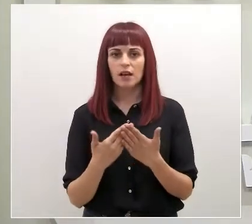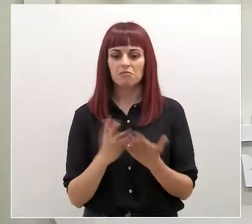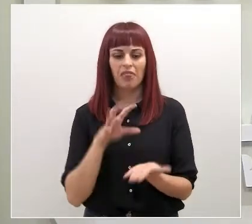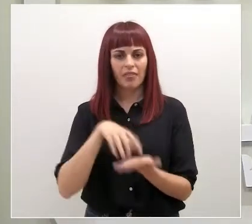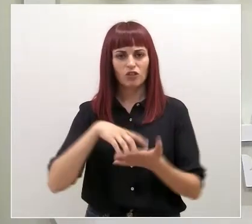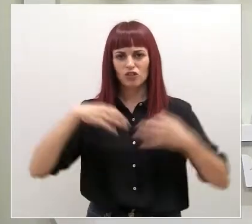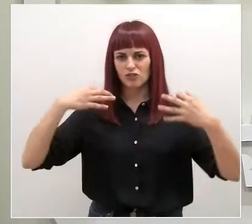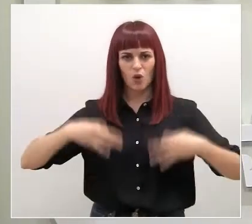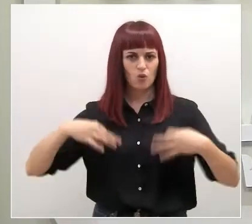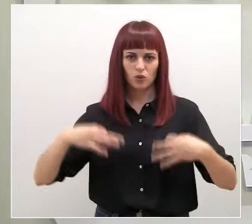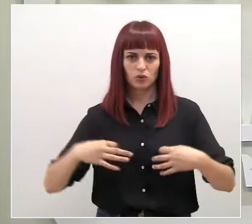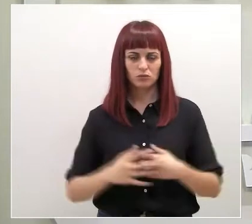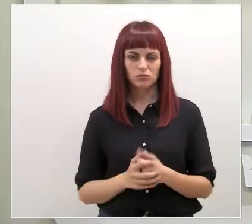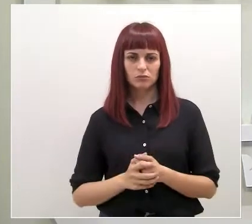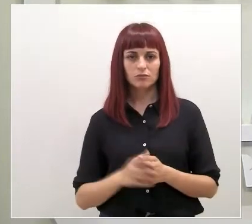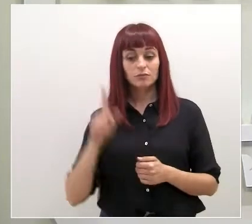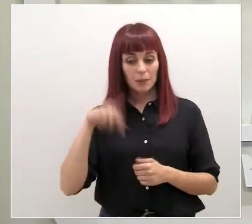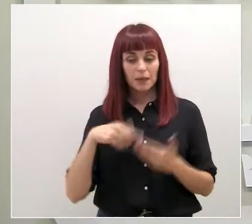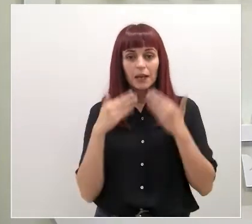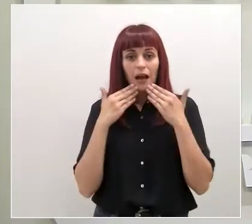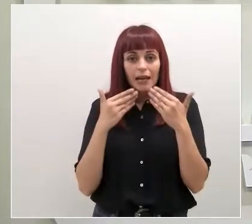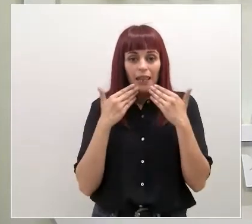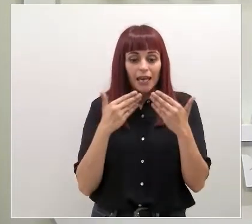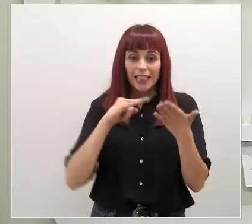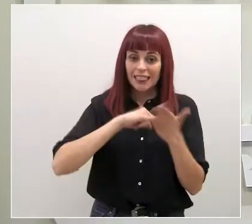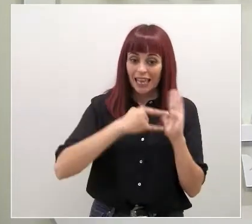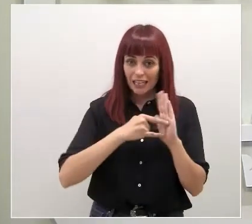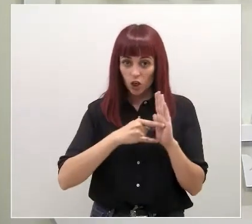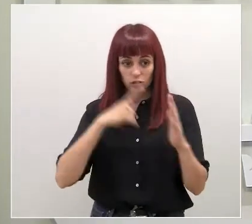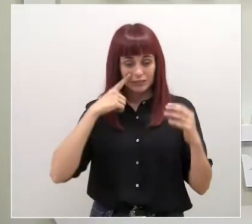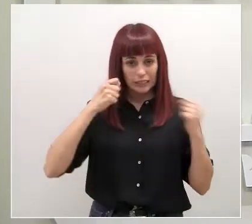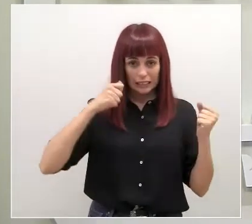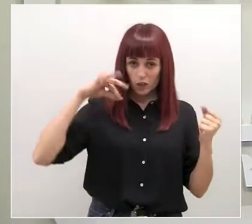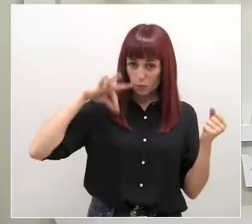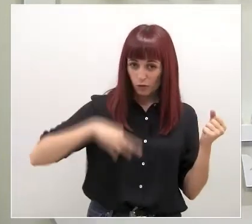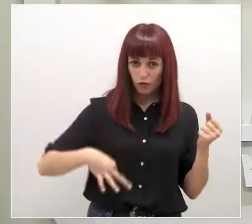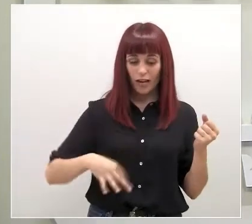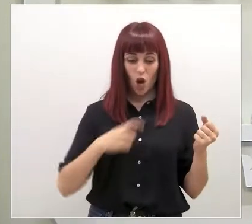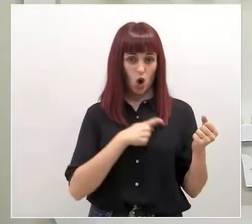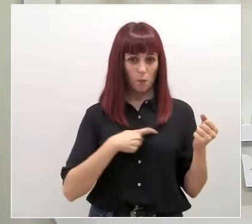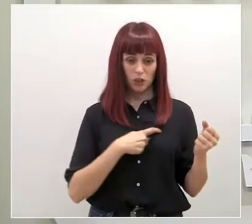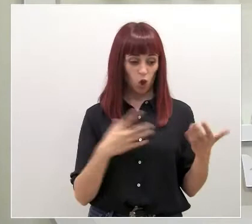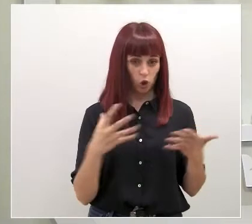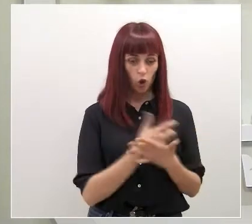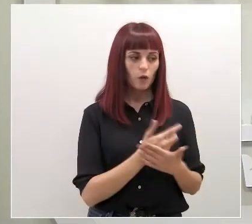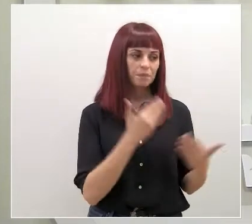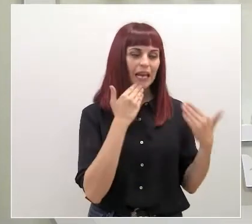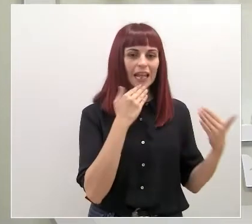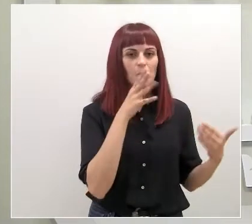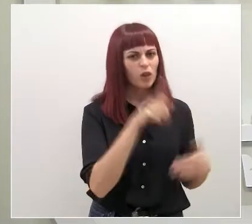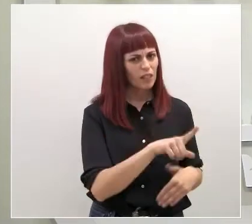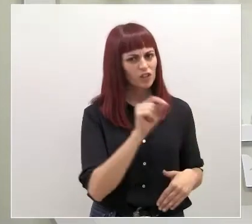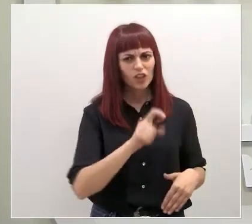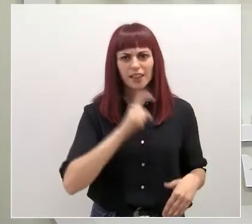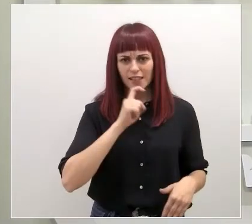centros seguros y, sobre todo, agradecer a todos los técnicos sanitarios, a toda esa comisión, las decisiones difíciles que han tenido que